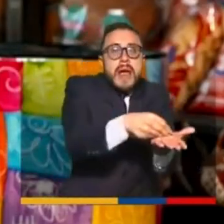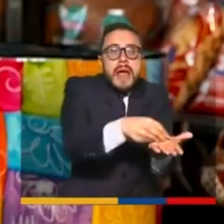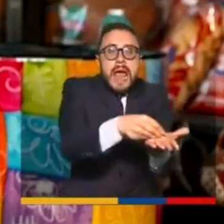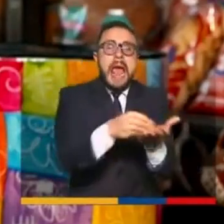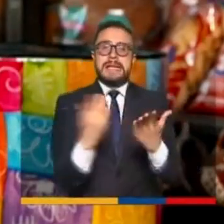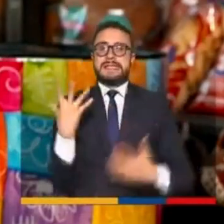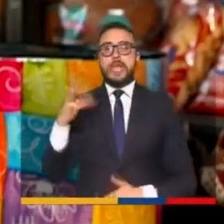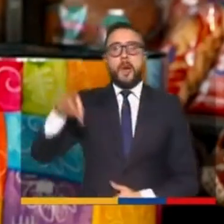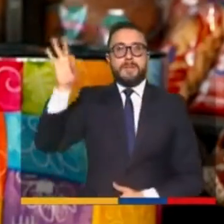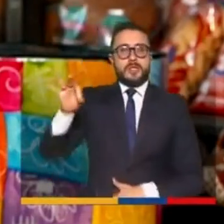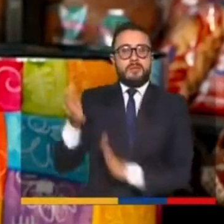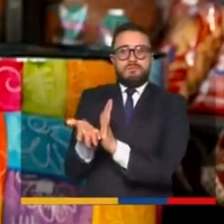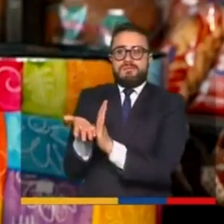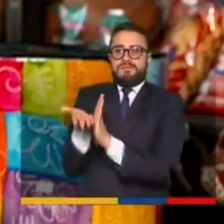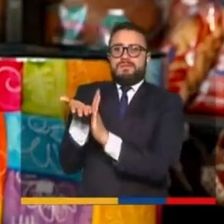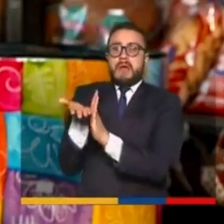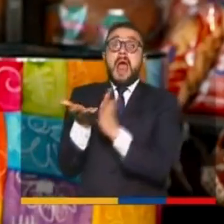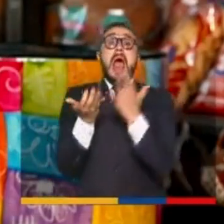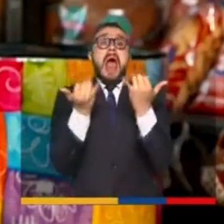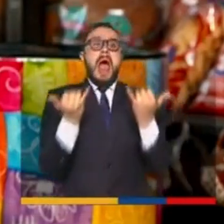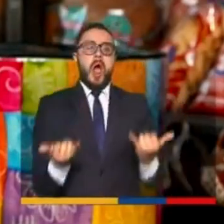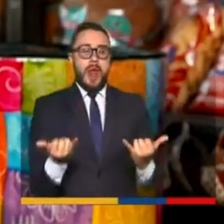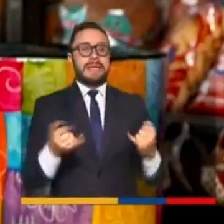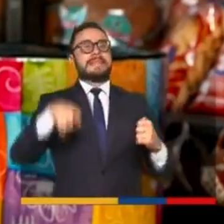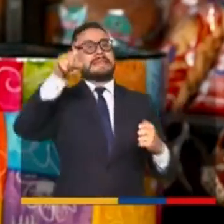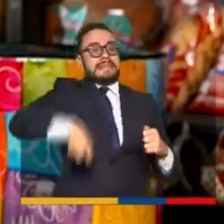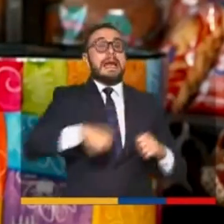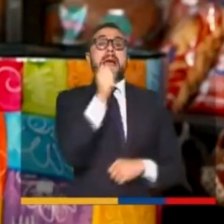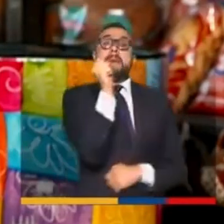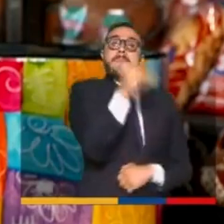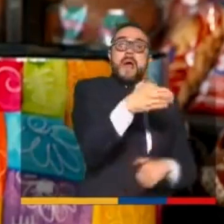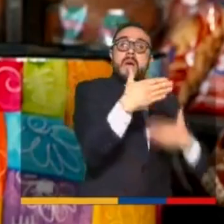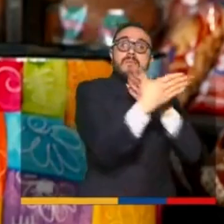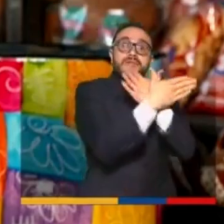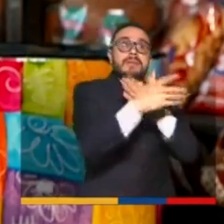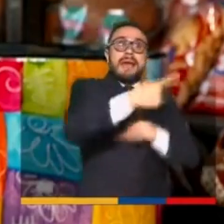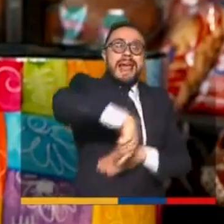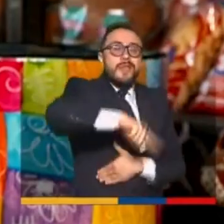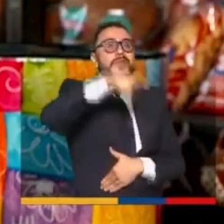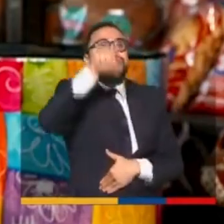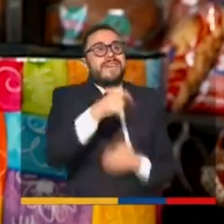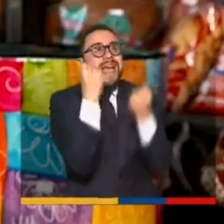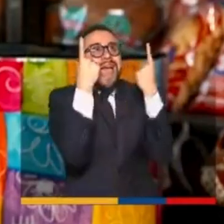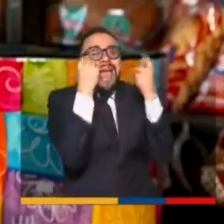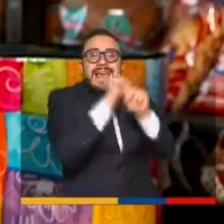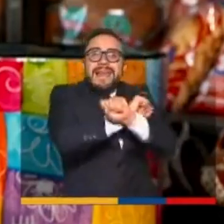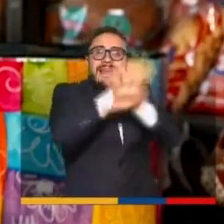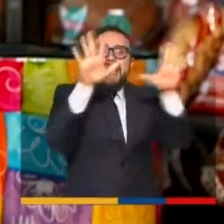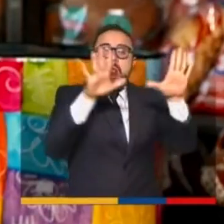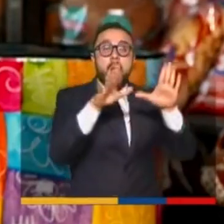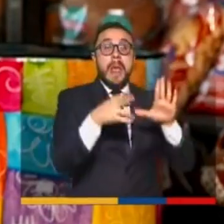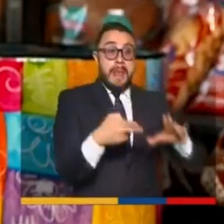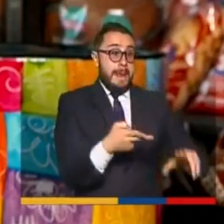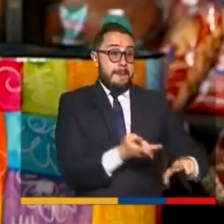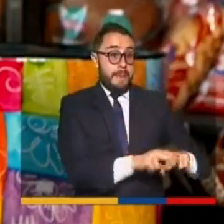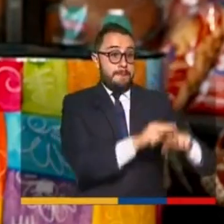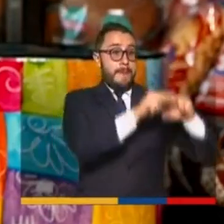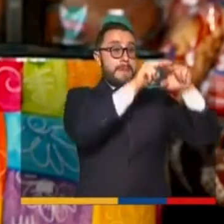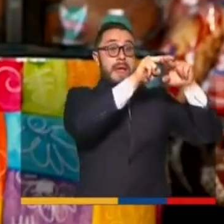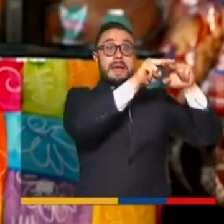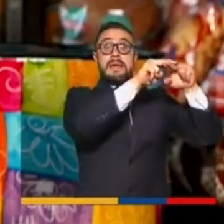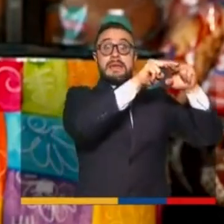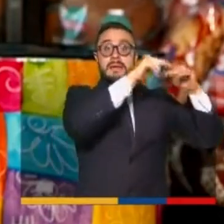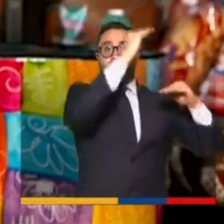que necesitamos es que el Banco de la República entienda que las tasas de interés deben bajar al mismo ritmo de la